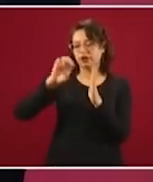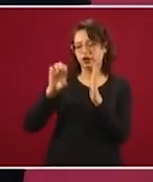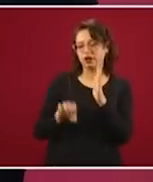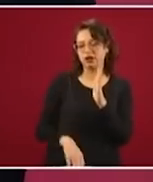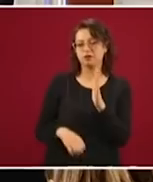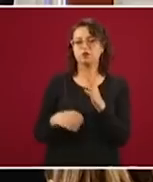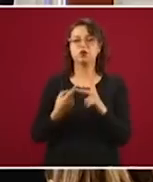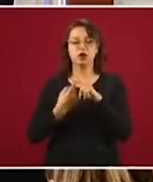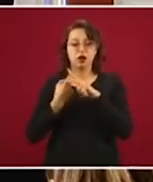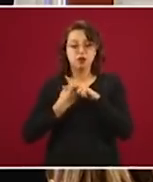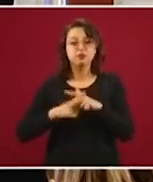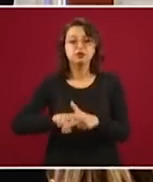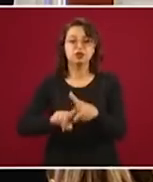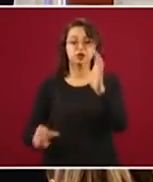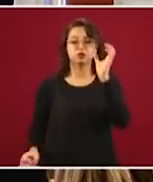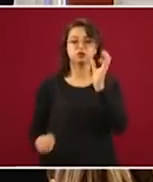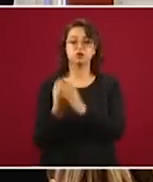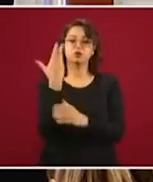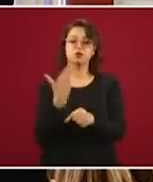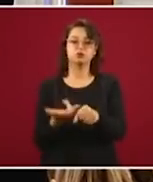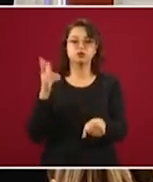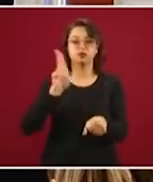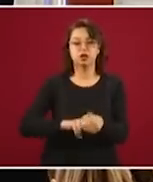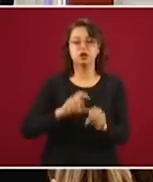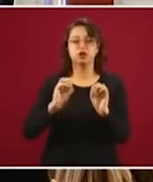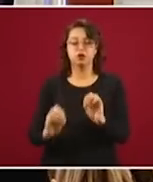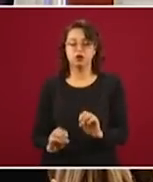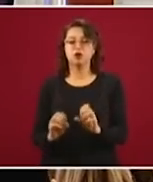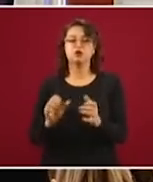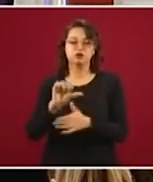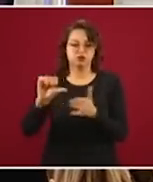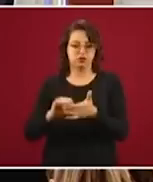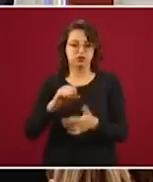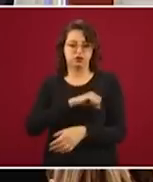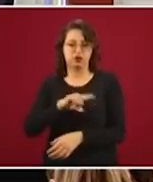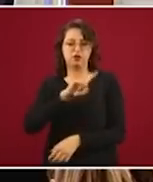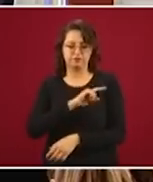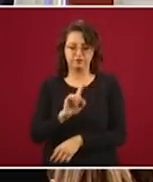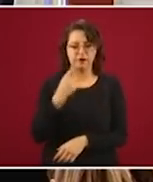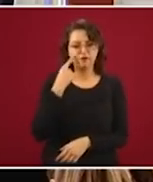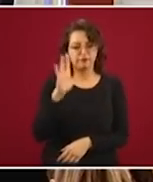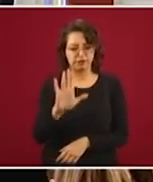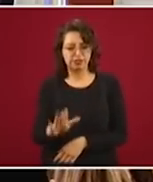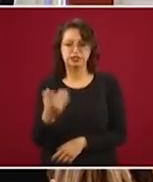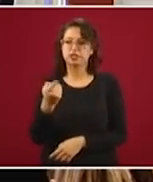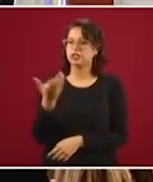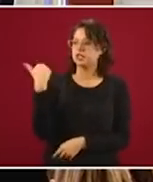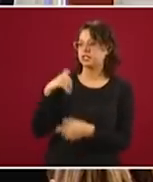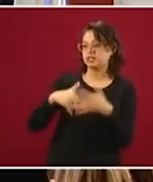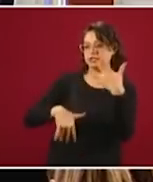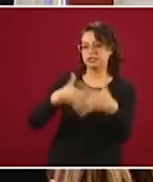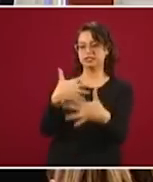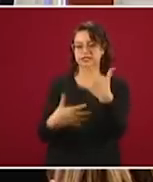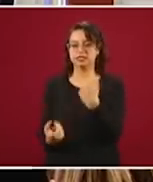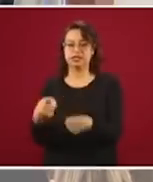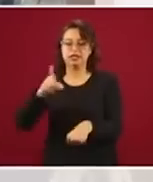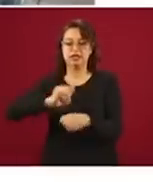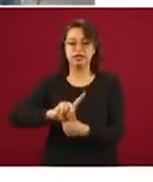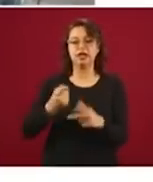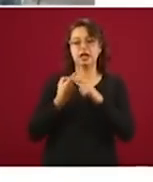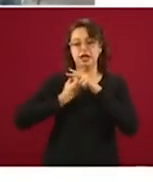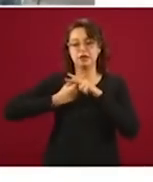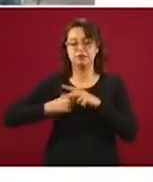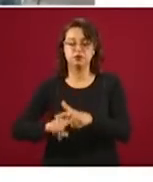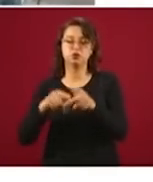puesta en marcha de estas unidades de salud. El primero es un hospital que hace 15 días anunciamos que se había puesto en marcha. Este fue